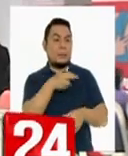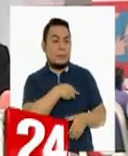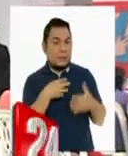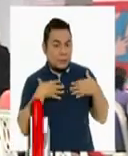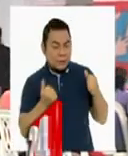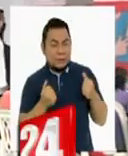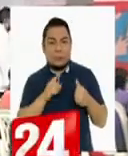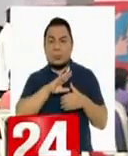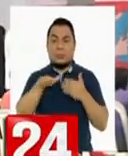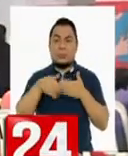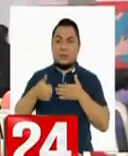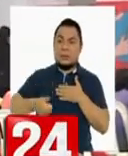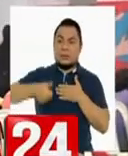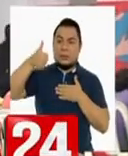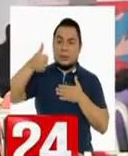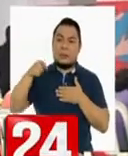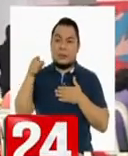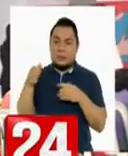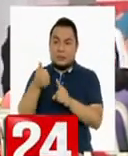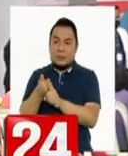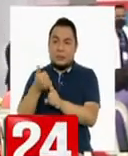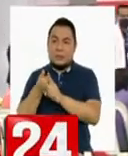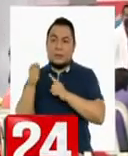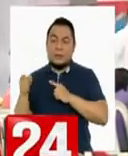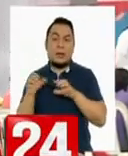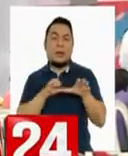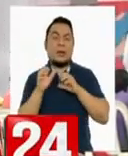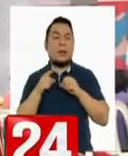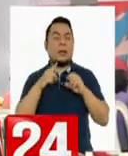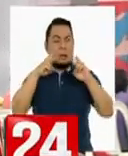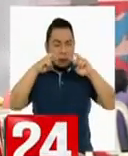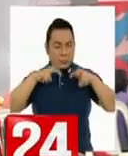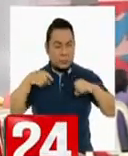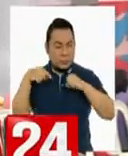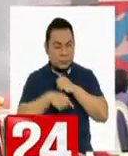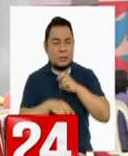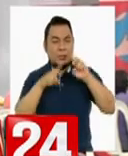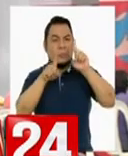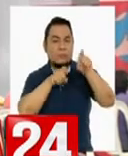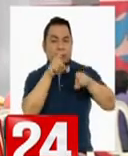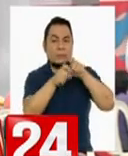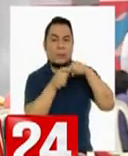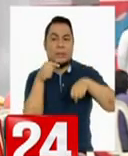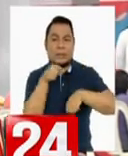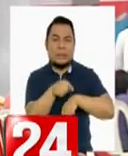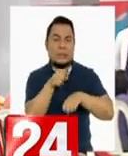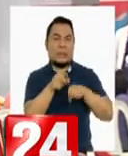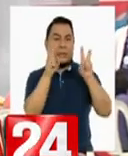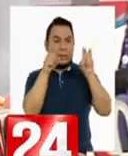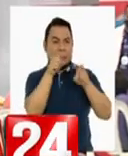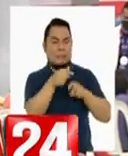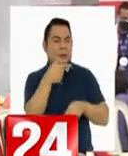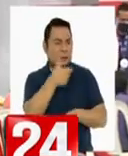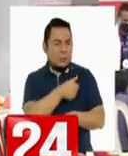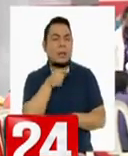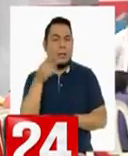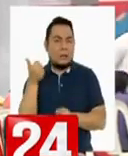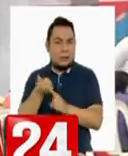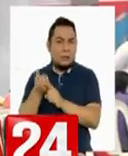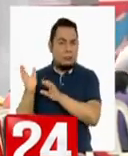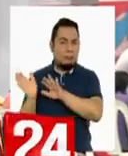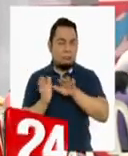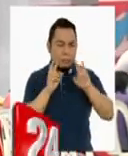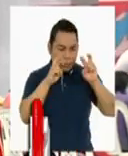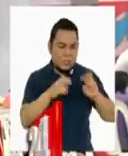las autoridades pertinentes harán una exhaustiva investigación sobre estos casos aislados